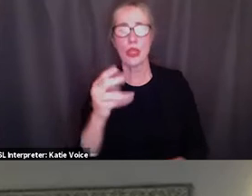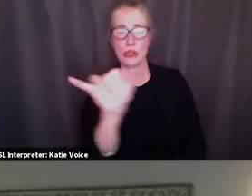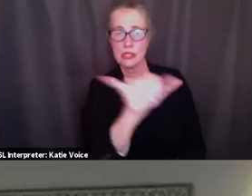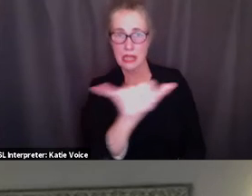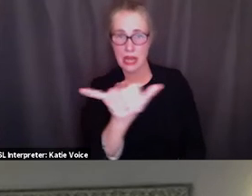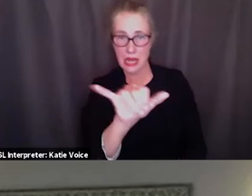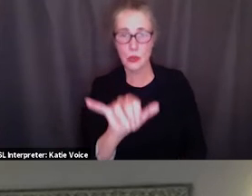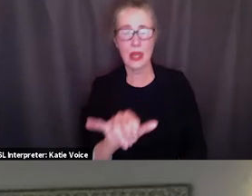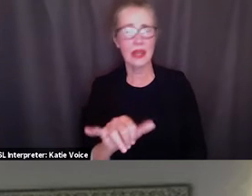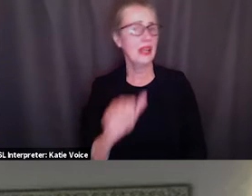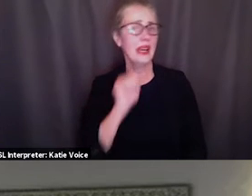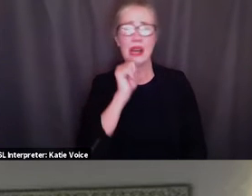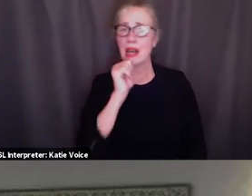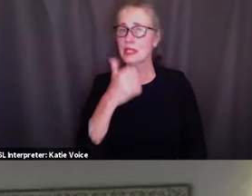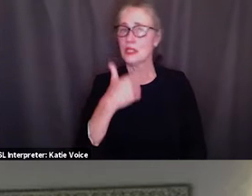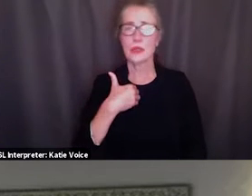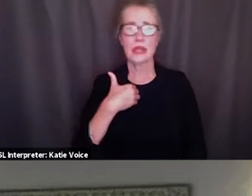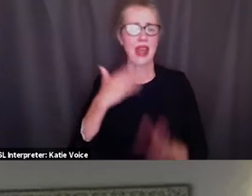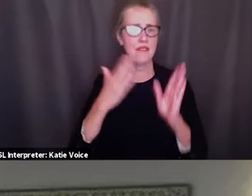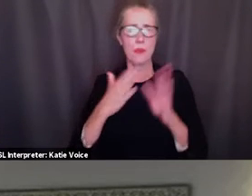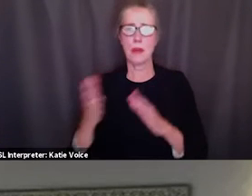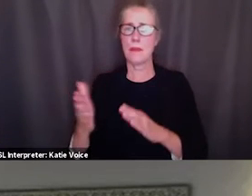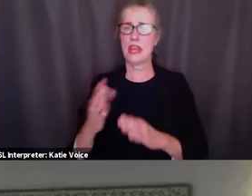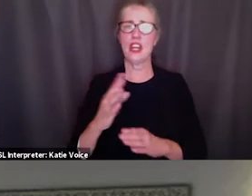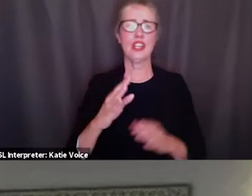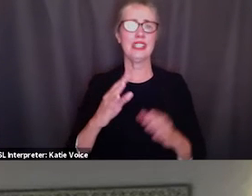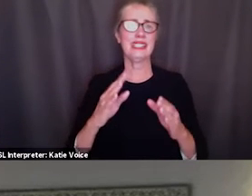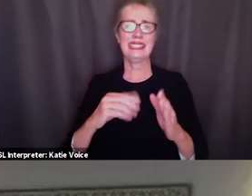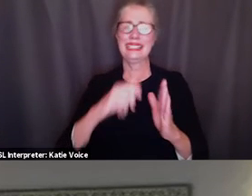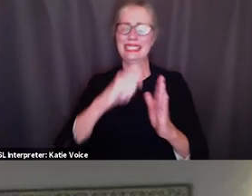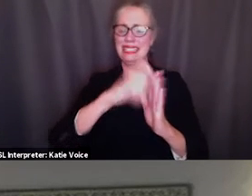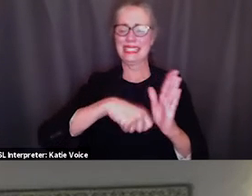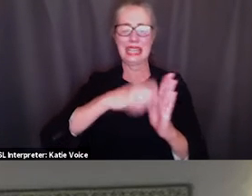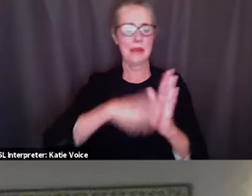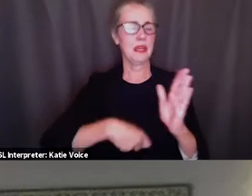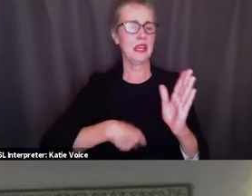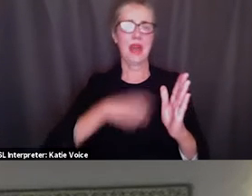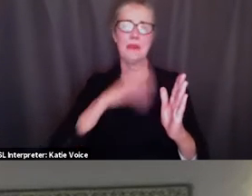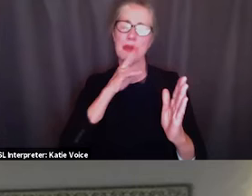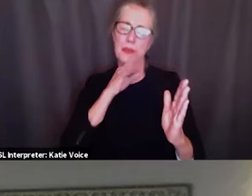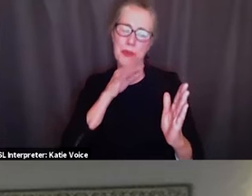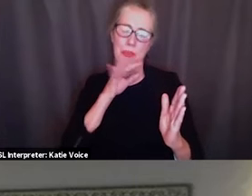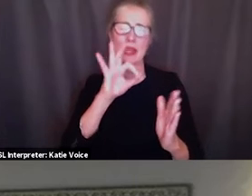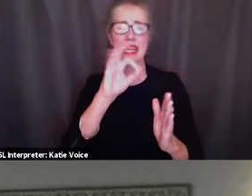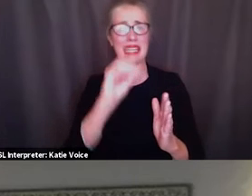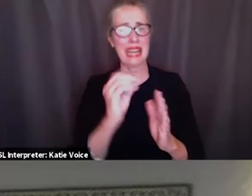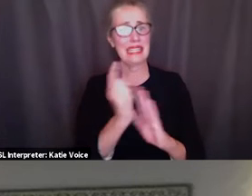también. Yo no tengo una declaración preparada